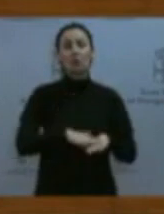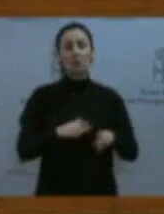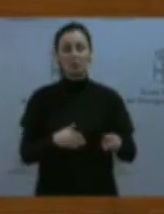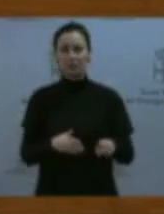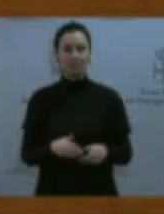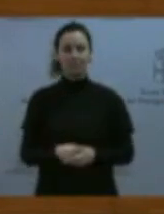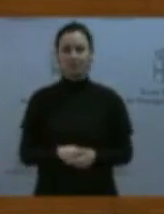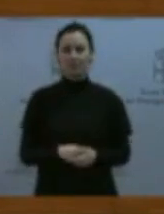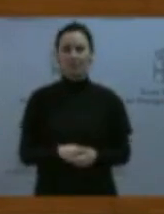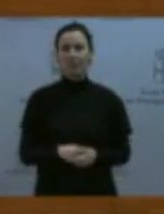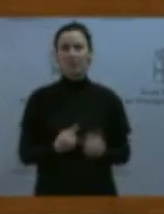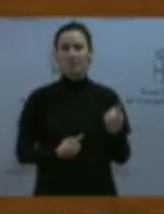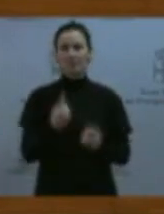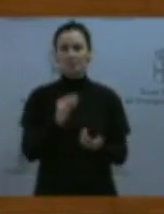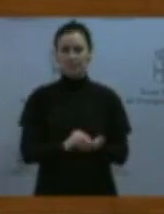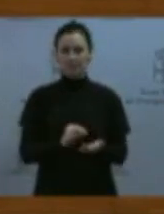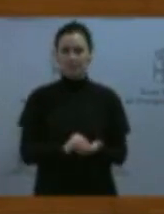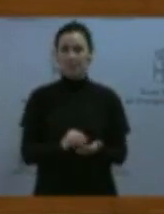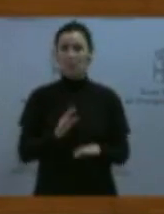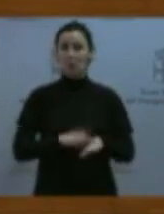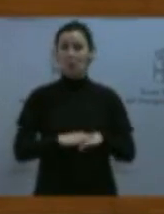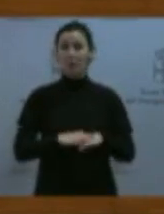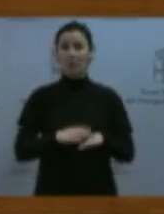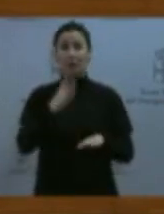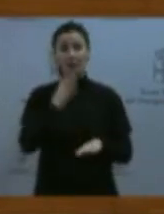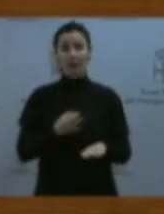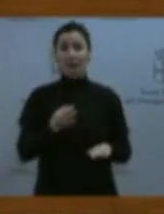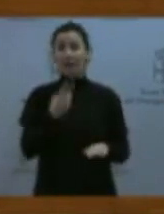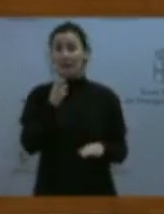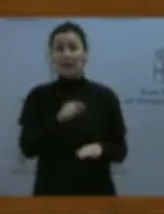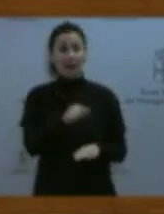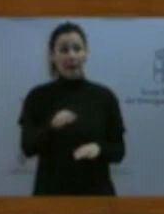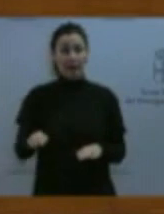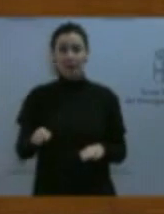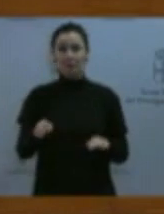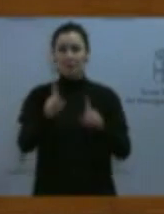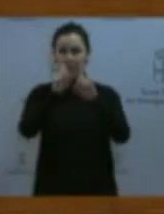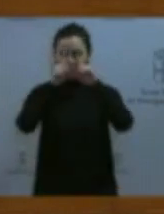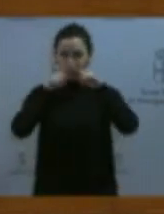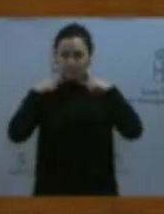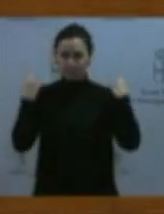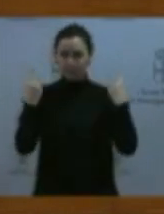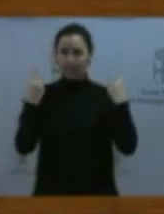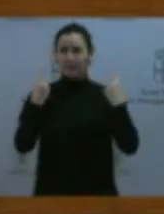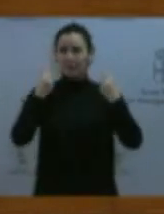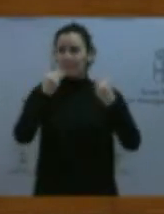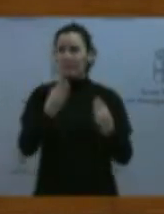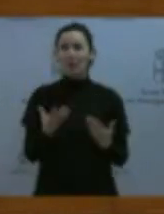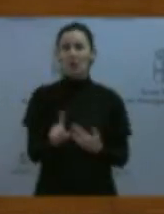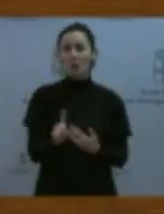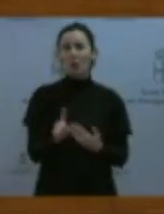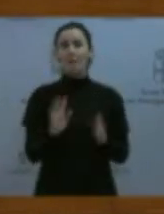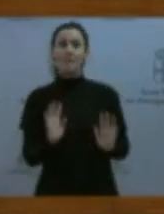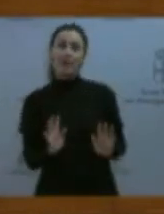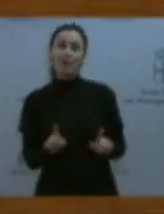la culpa no tiene dueño. Se diluye en el entramado, nadie actuaba del todo bien, pero tampoco nadie es el responsable. Frente